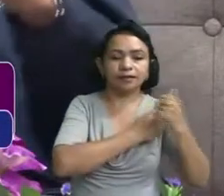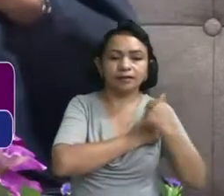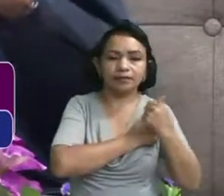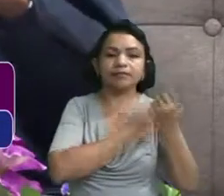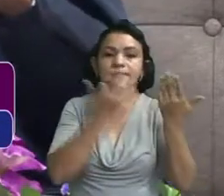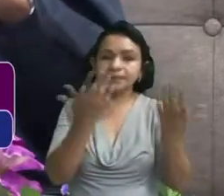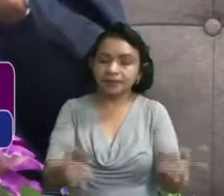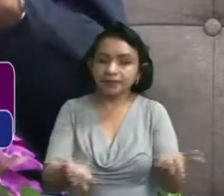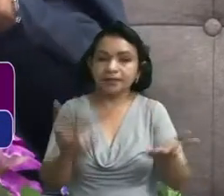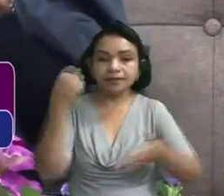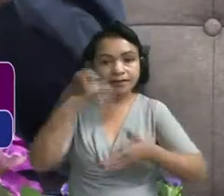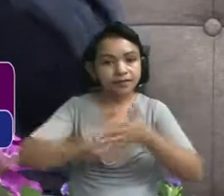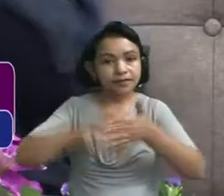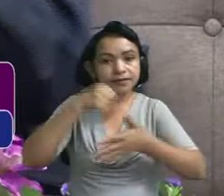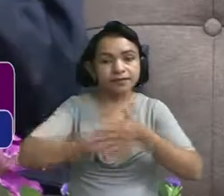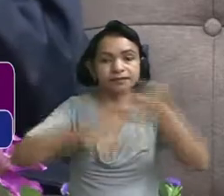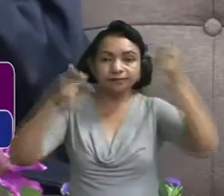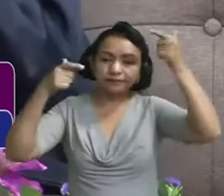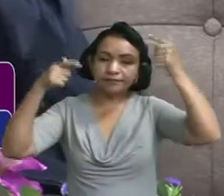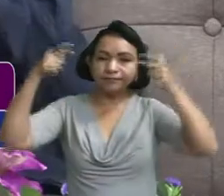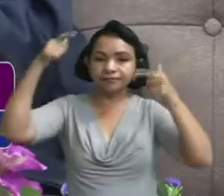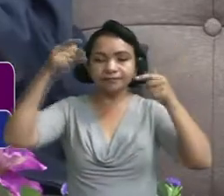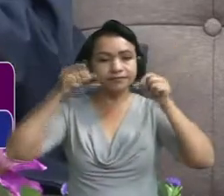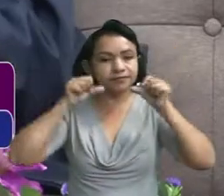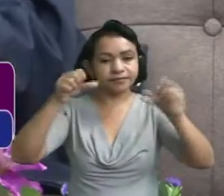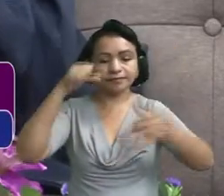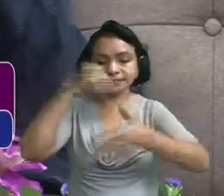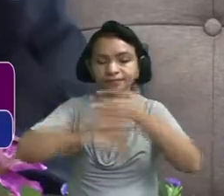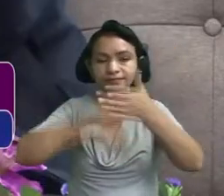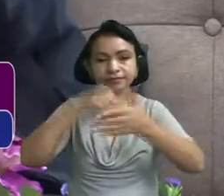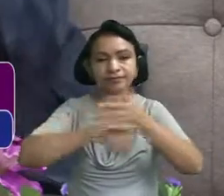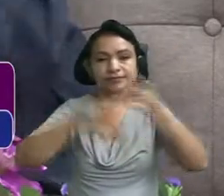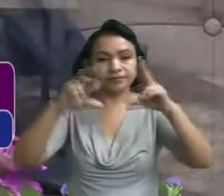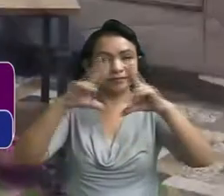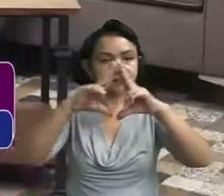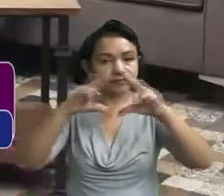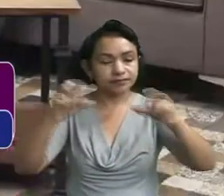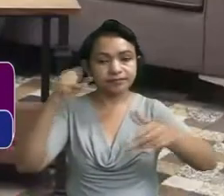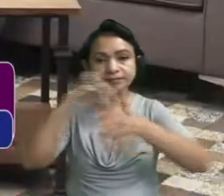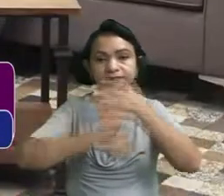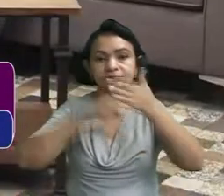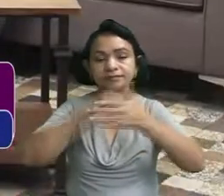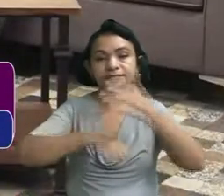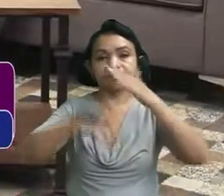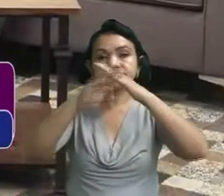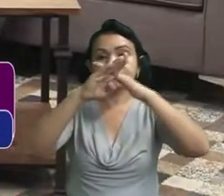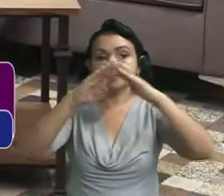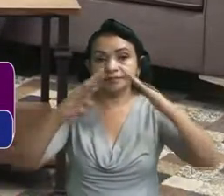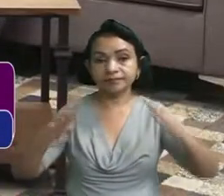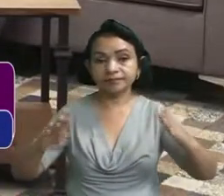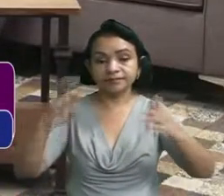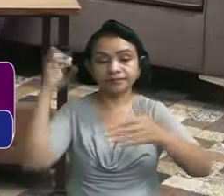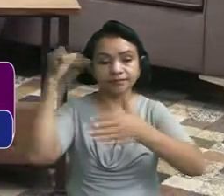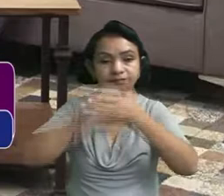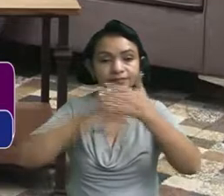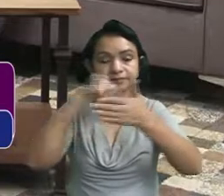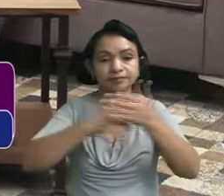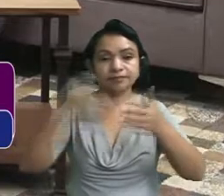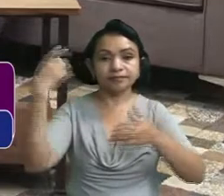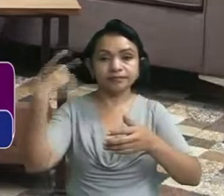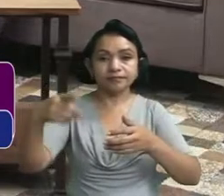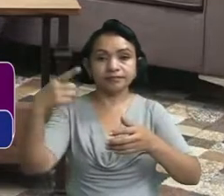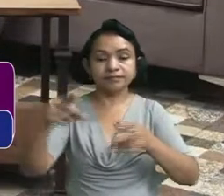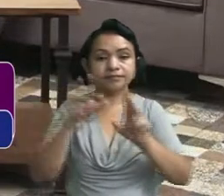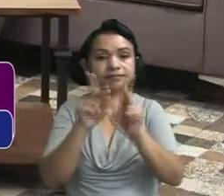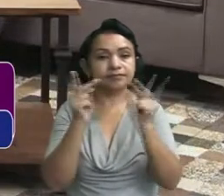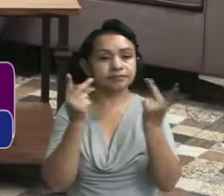patriotas. Precisamente esa lucha de Sandino está vigente, la defensa de la soberanía, la defensa de la paz, la defensa de los derechos del pueblo